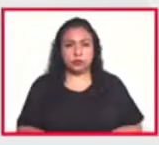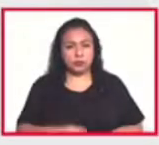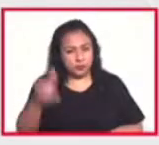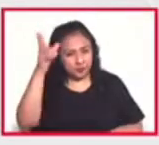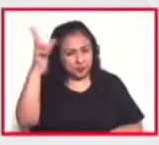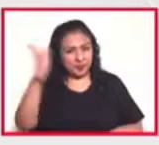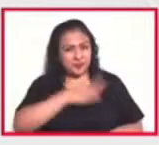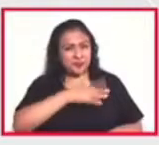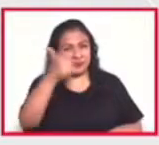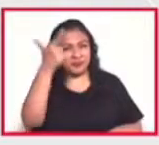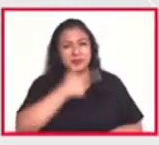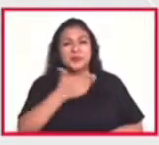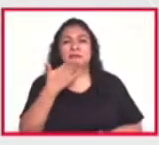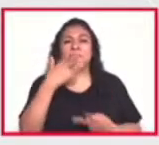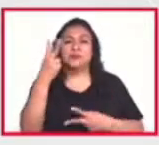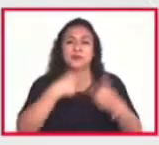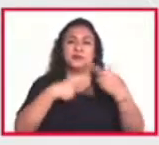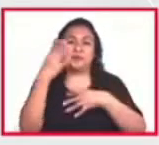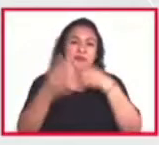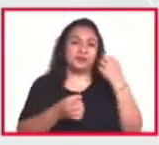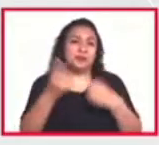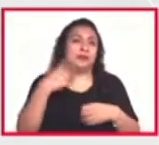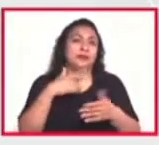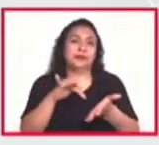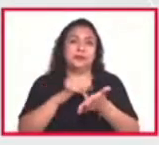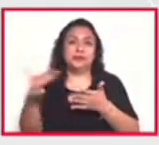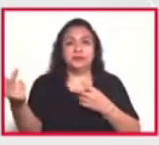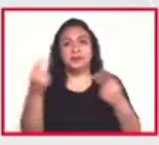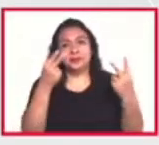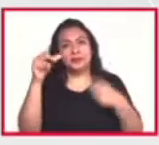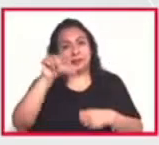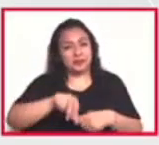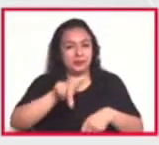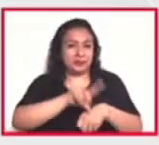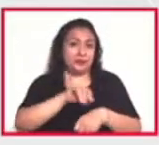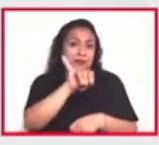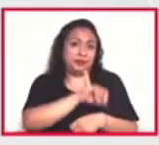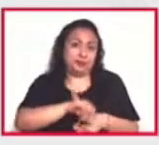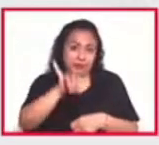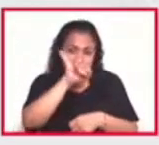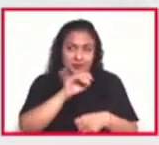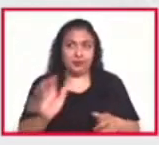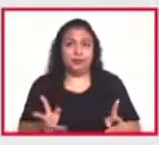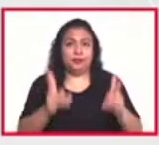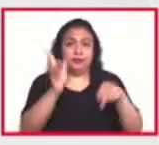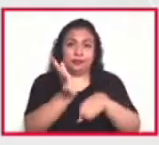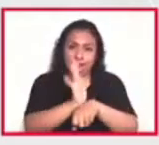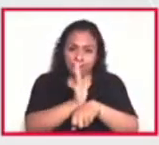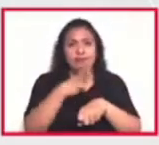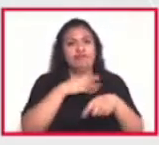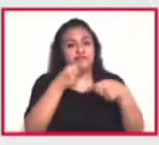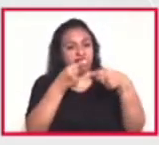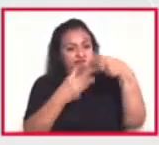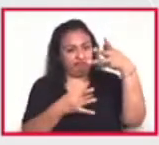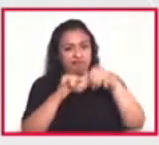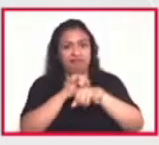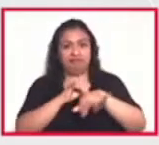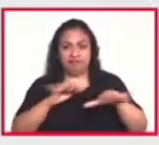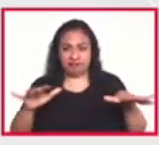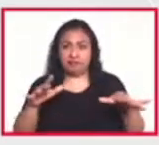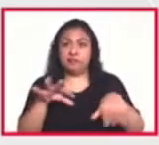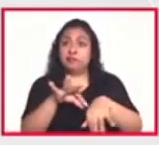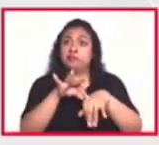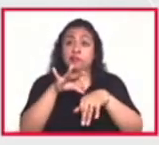¿qué tal? Muy buenas noches, bienvenidos a Noticias 22. Gracias por estar con nosotros en este jueves de cine. Tenemos muchos contenidos en vivo, el